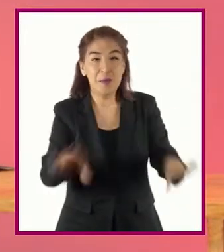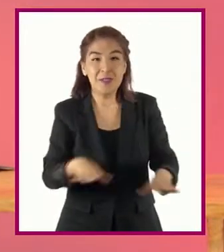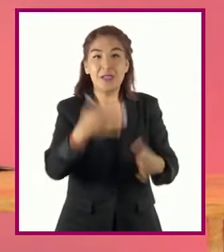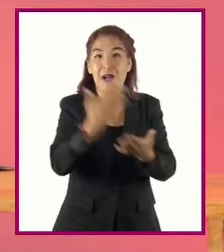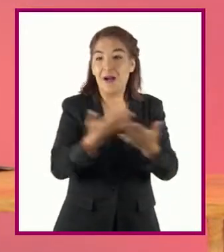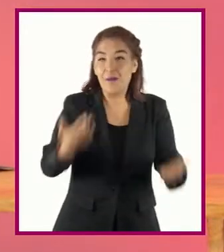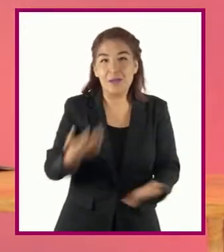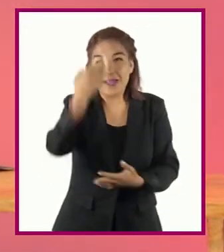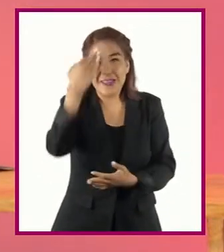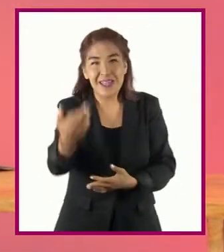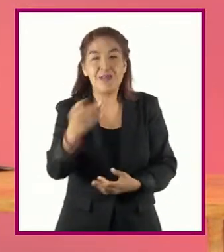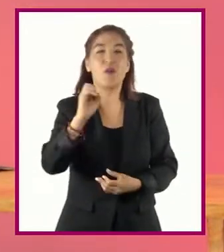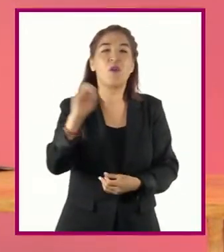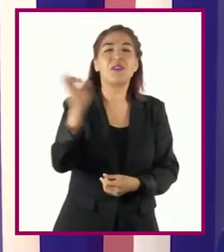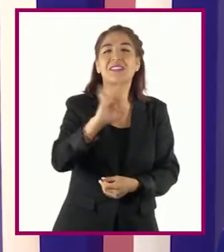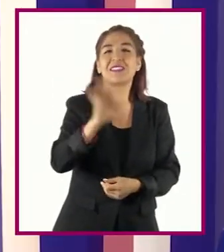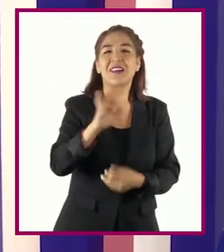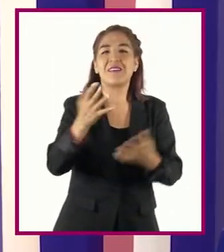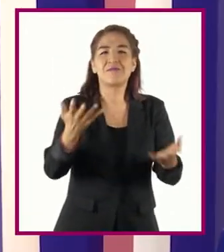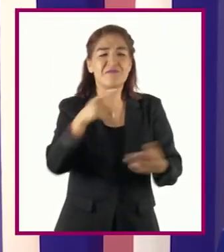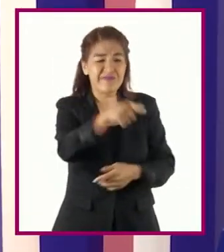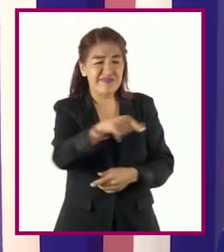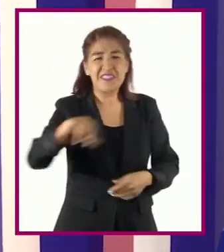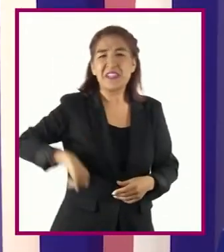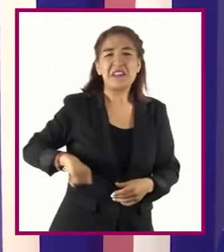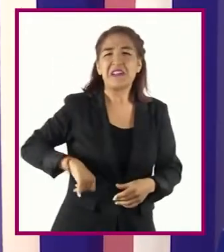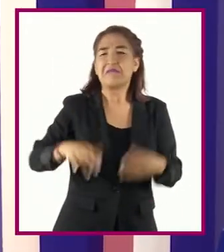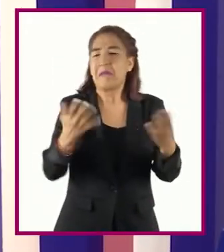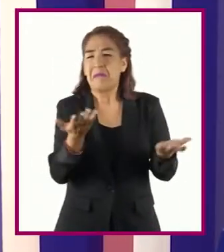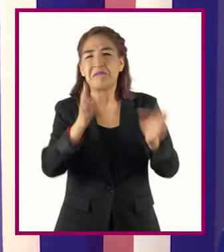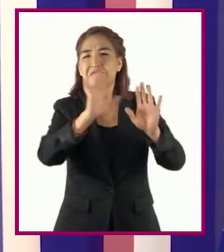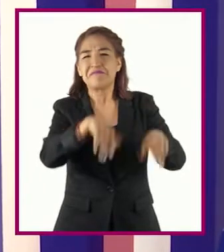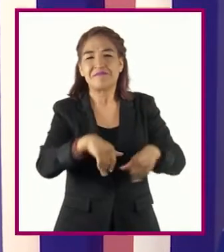o porque tal vez no se considere de interés general.